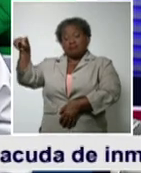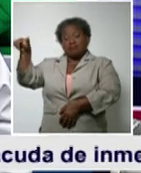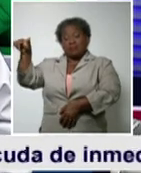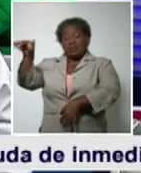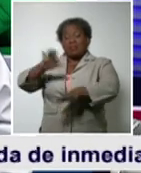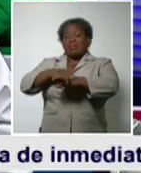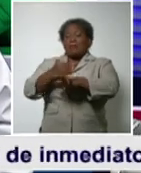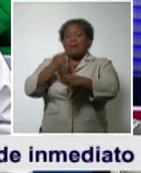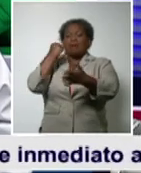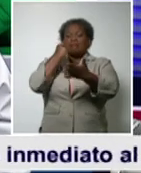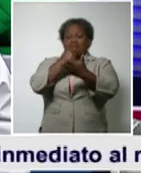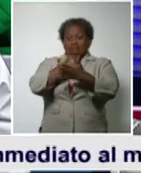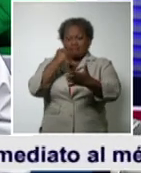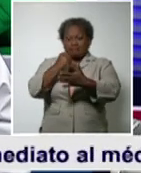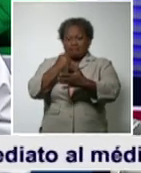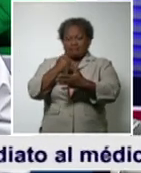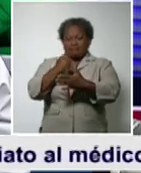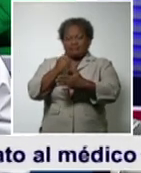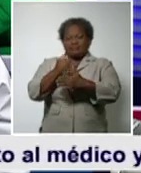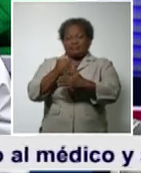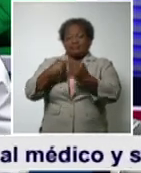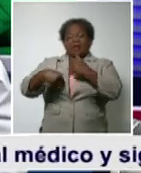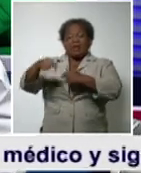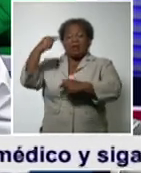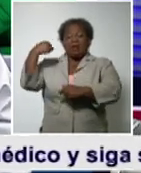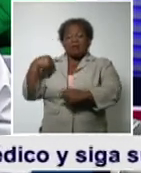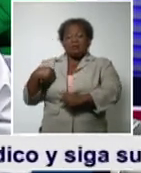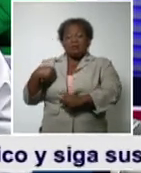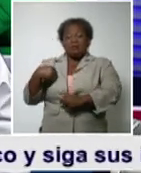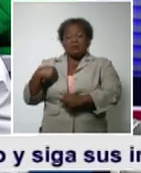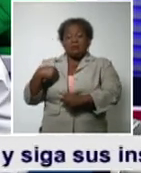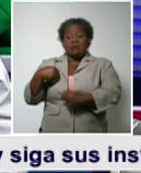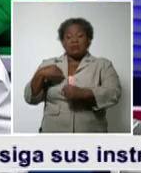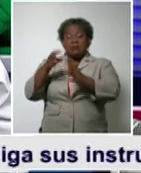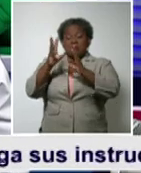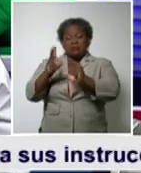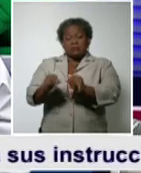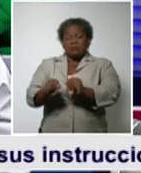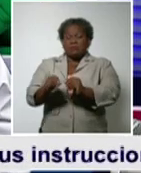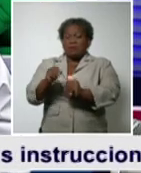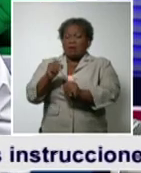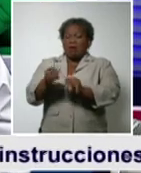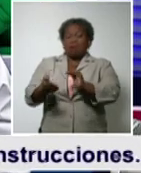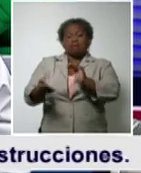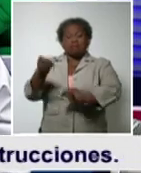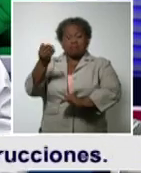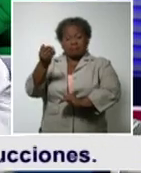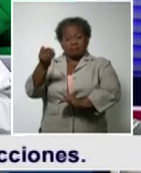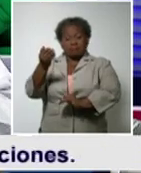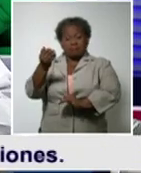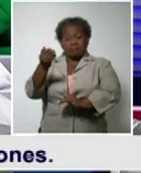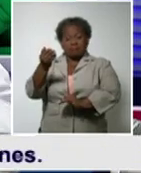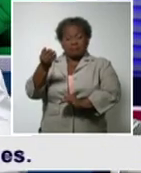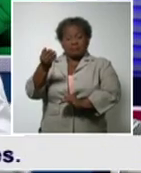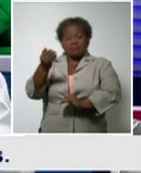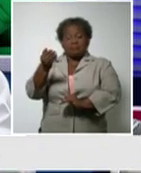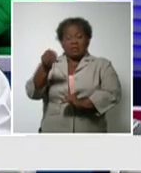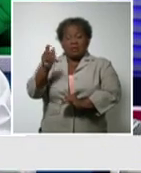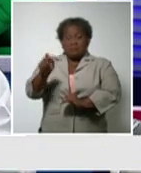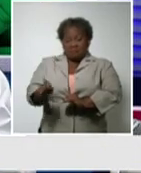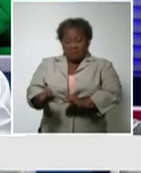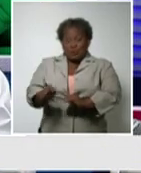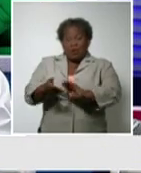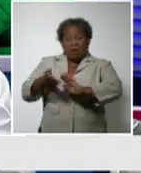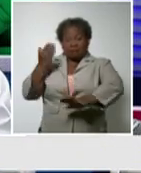diagnóstico. Ayer una cifra, pudiéramos decir que alta, de altas, valga la